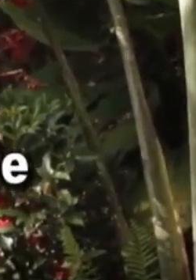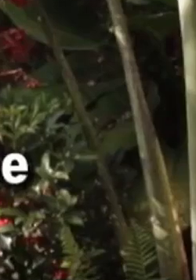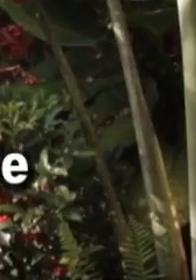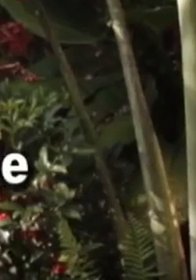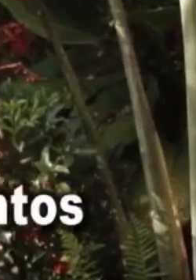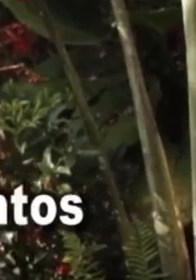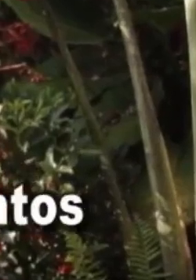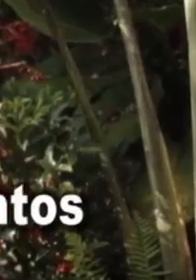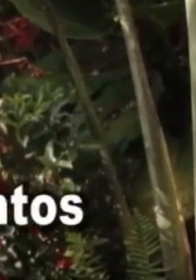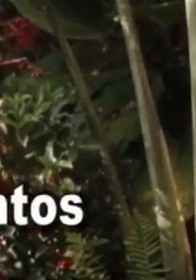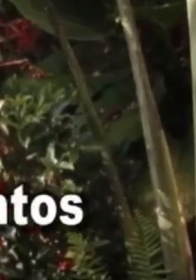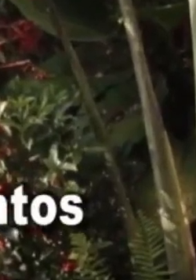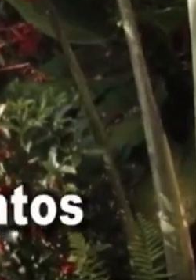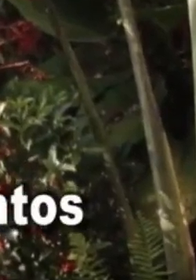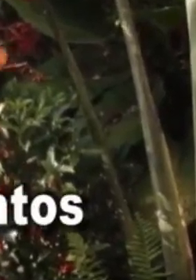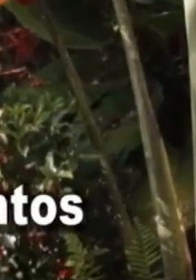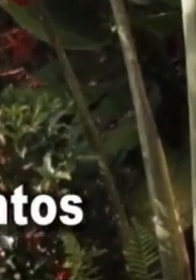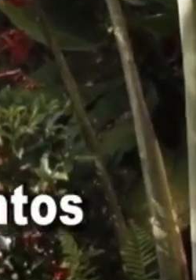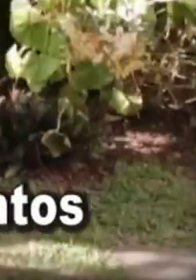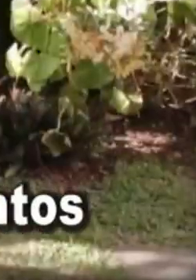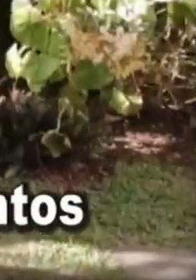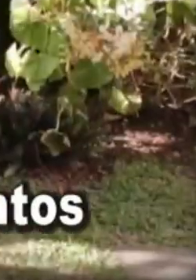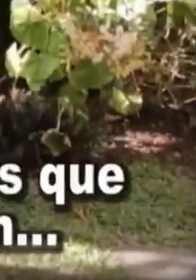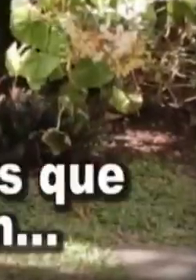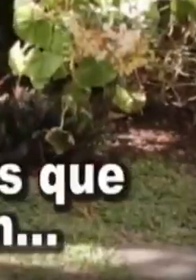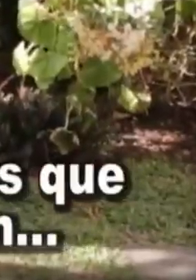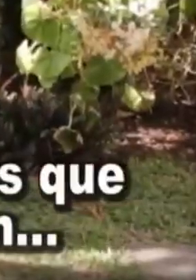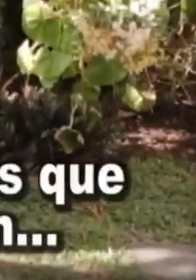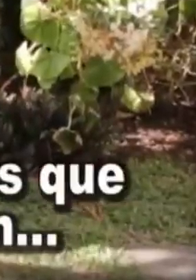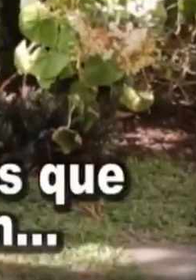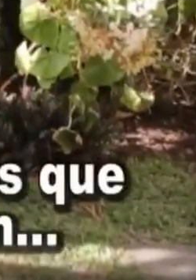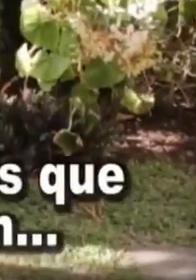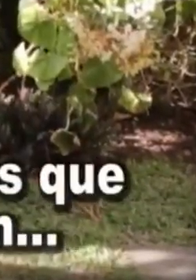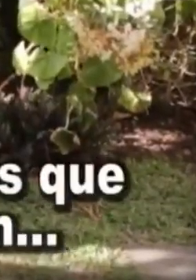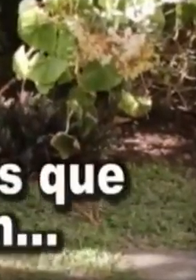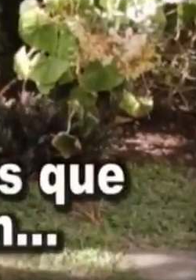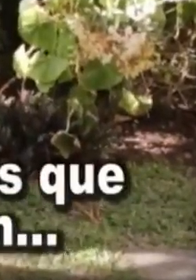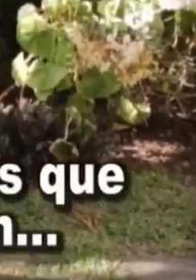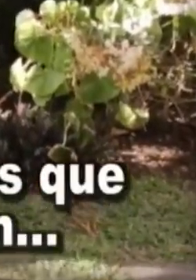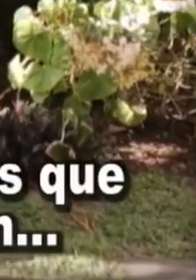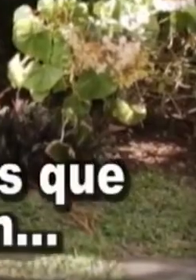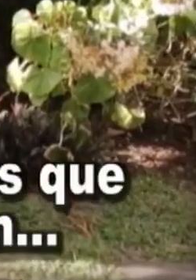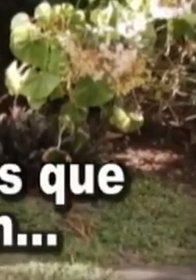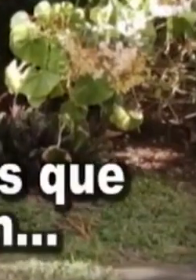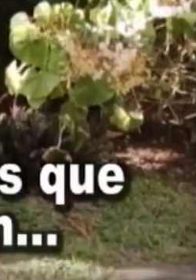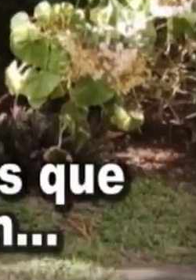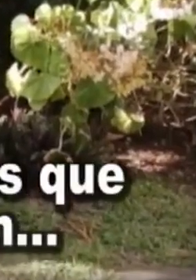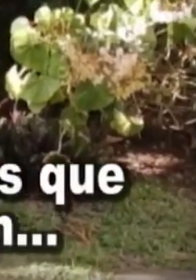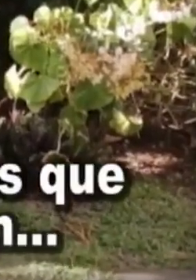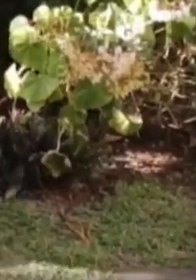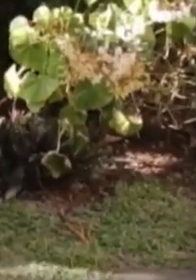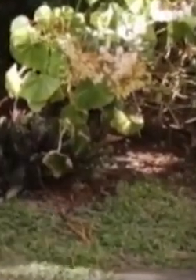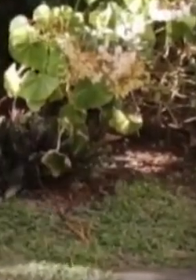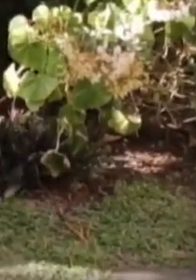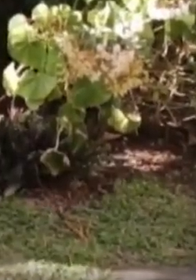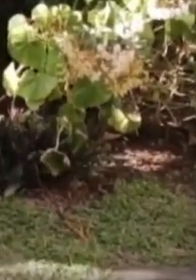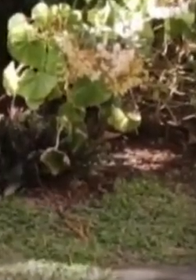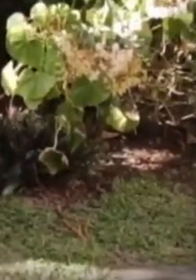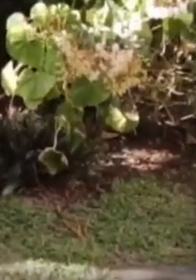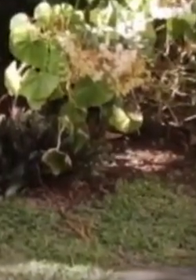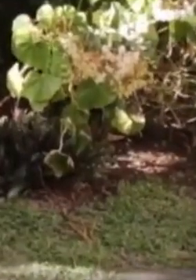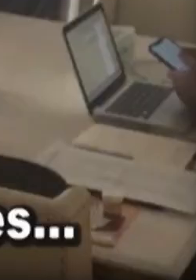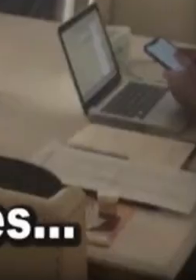entes encargados de guiarnos en estos momentos. Repasemos estos lineamientos que todos y todas, sin excepción, debemos